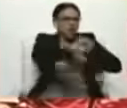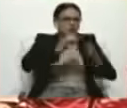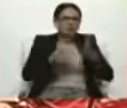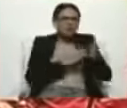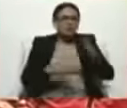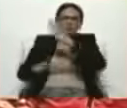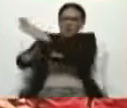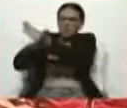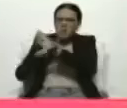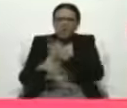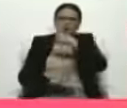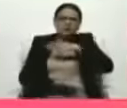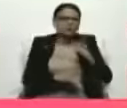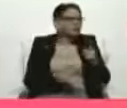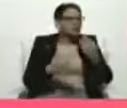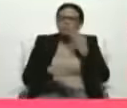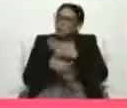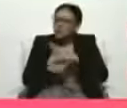intentaban hasta dar golpes de Estado,